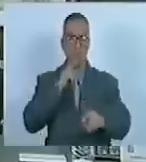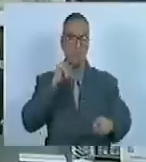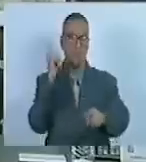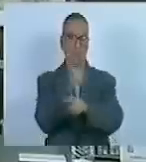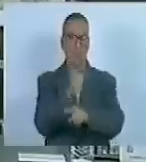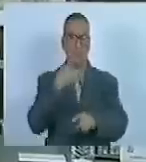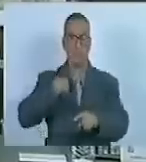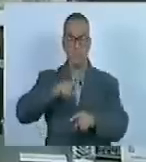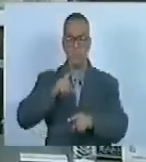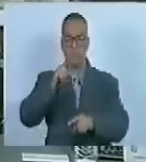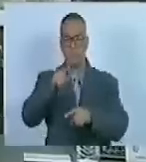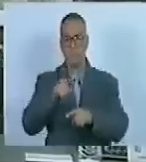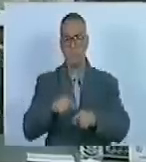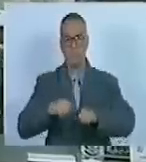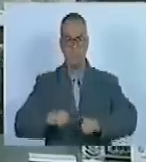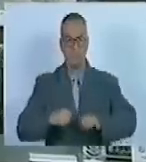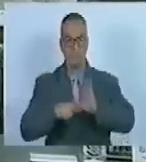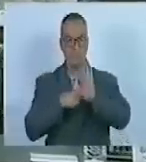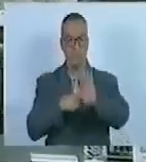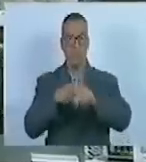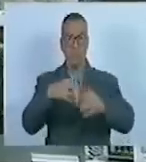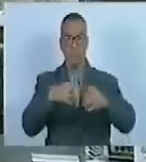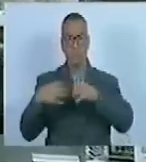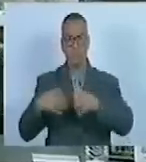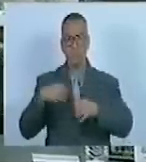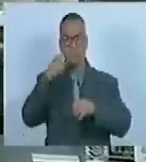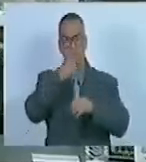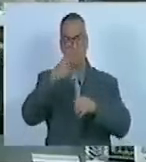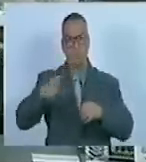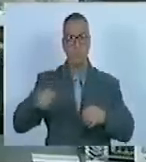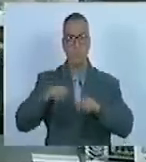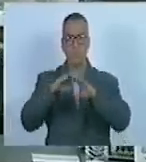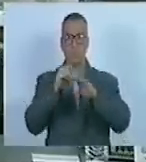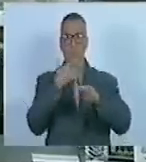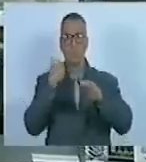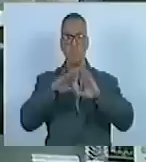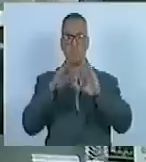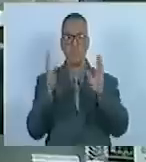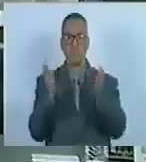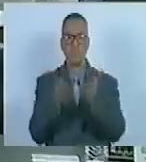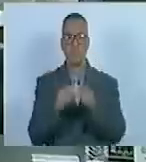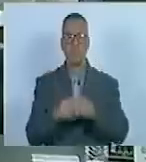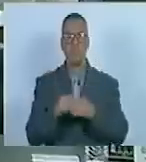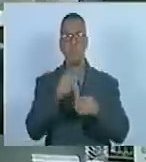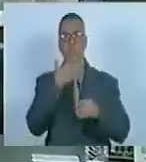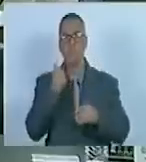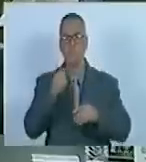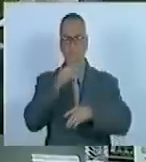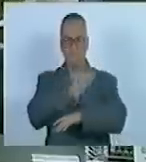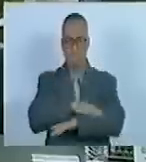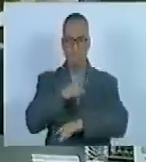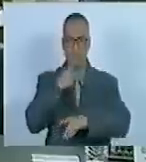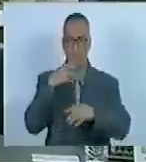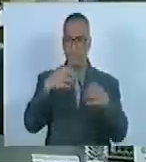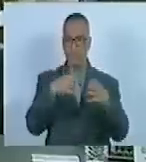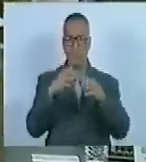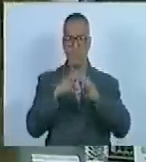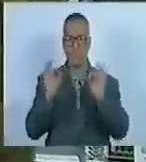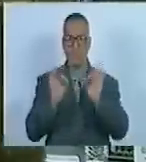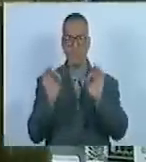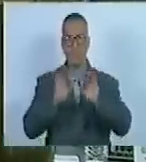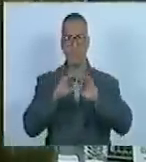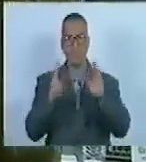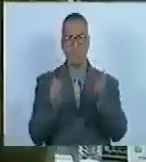se mantiene firme al frente de la lucha de los pueblos por un mundo mejor, por un mundo mucho más civilizado, sin guerra y basado